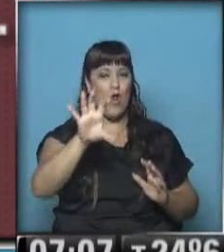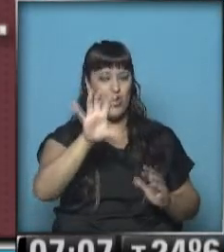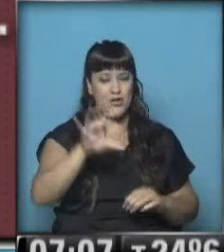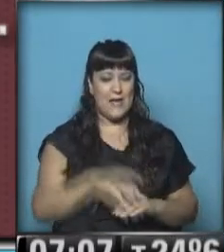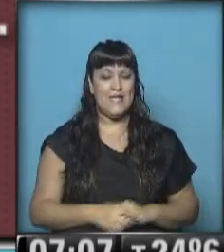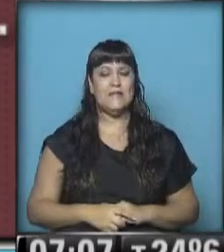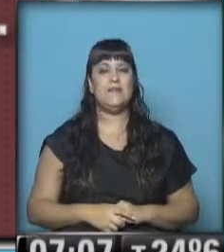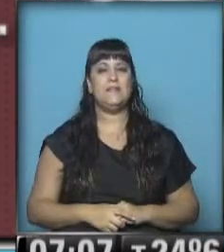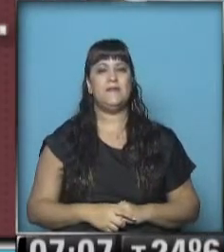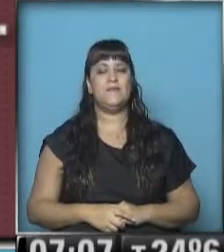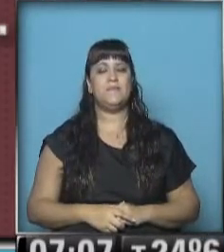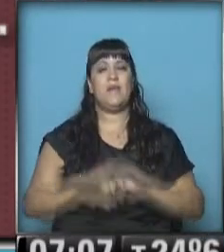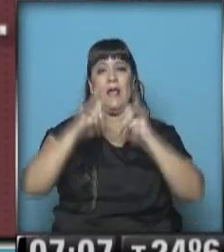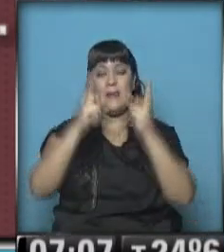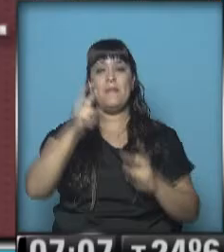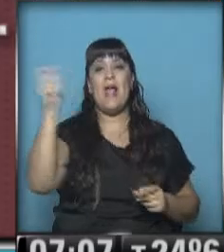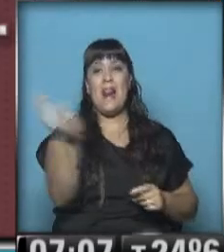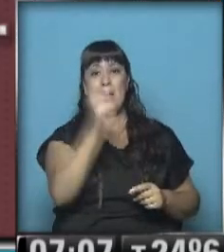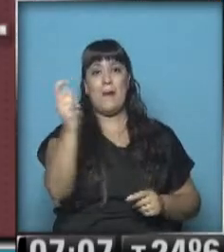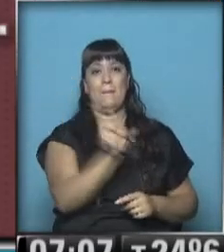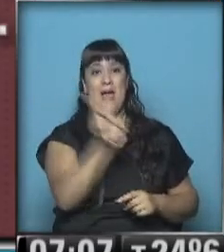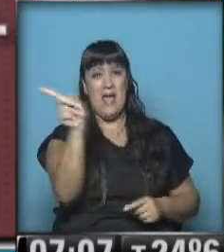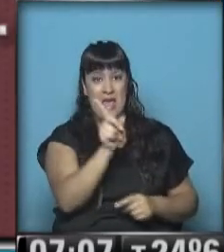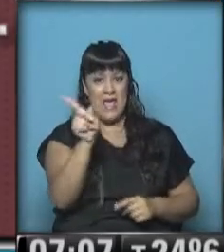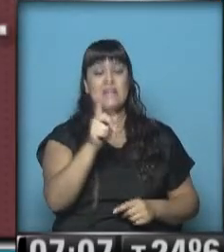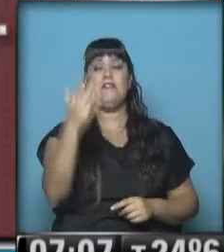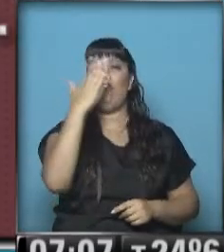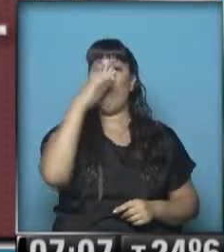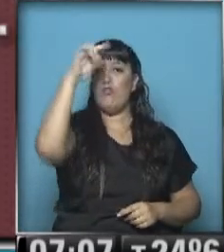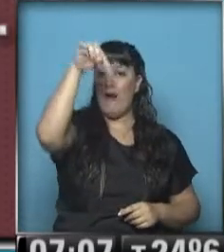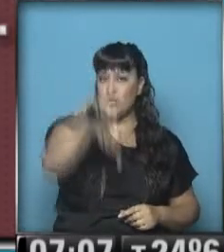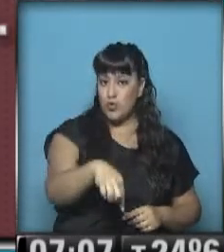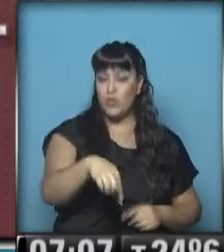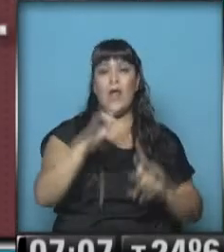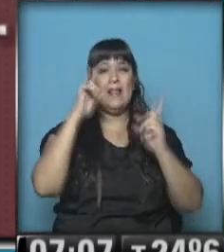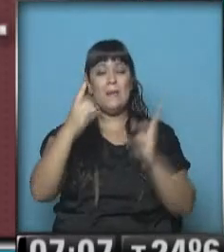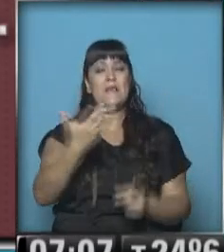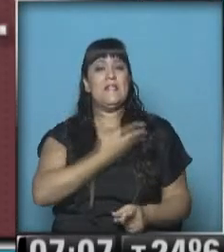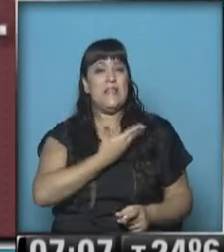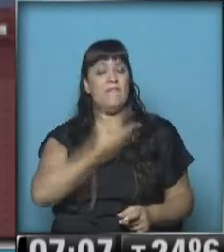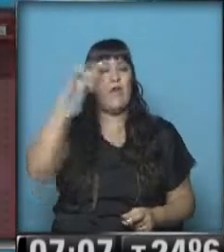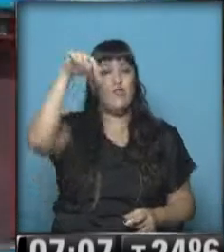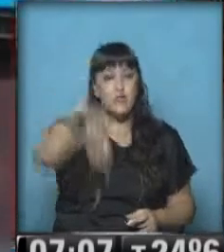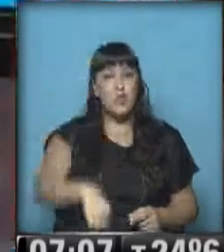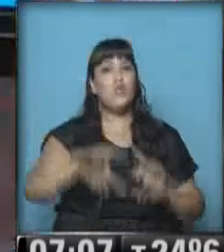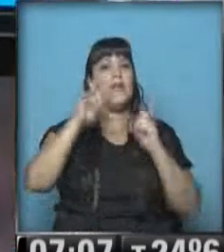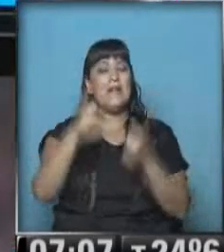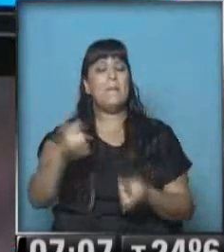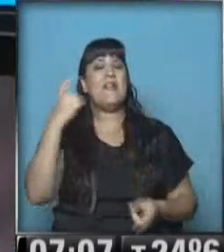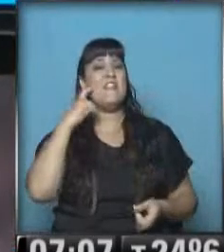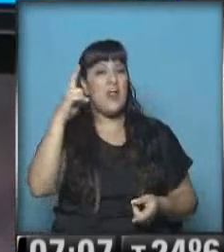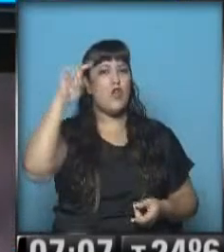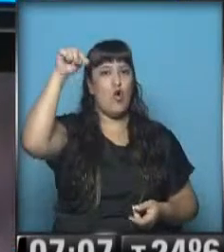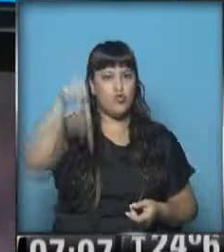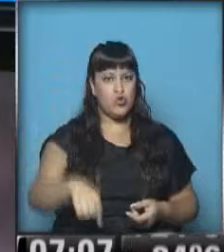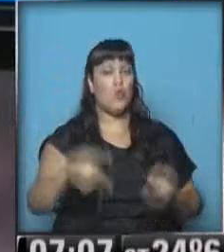Buenos Aires, este de La Pampa, sur de Córdoba, sur de Santa Fe y sur de Entre Ríos,